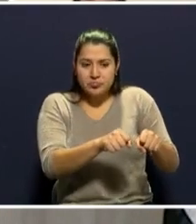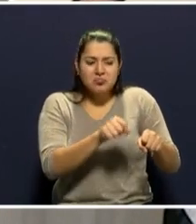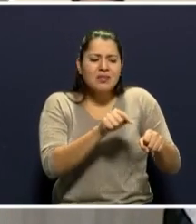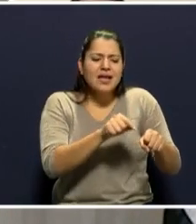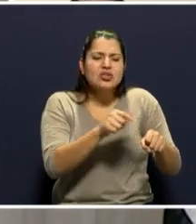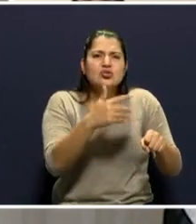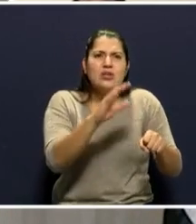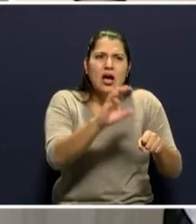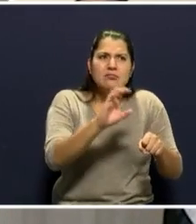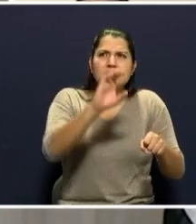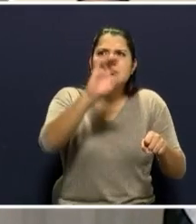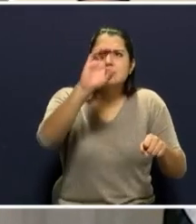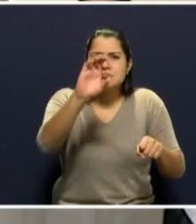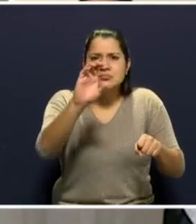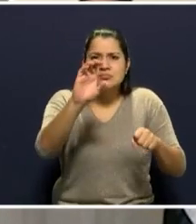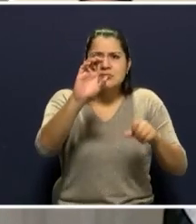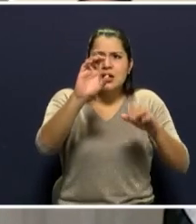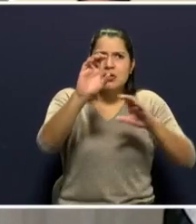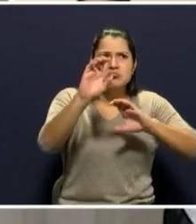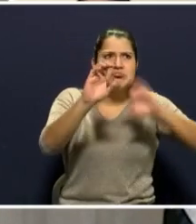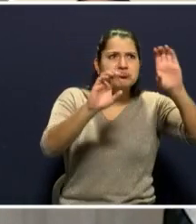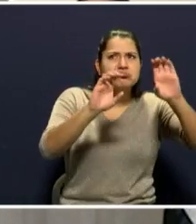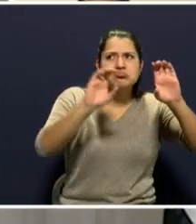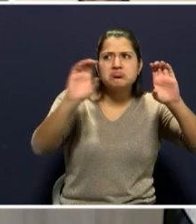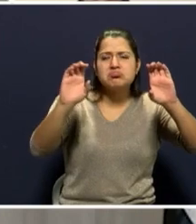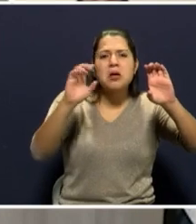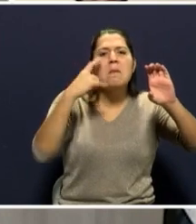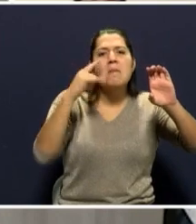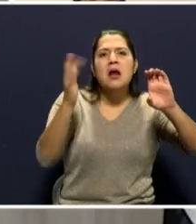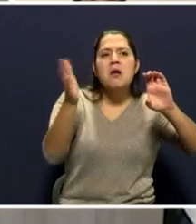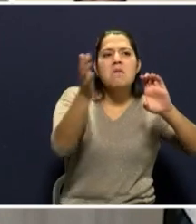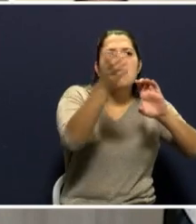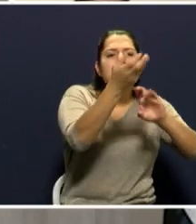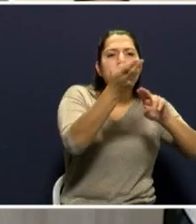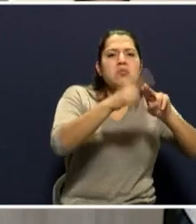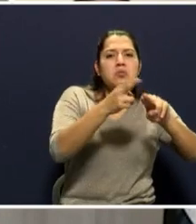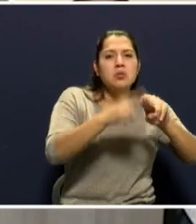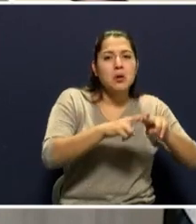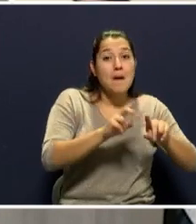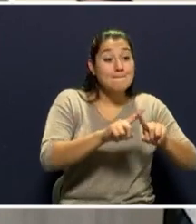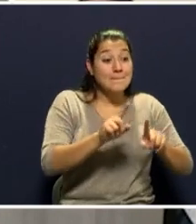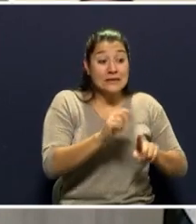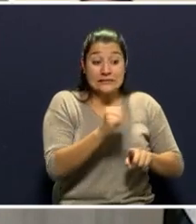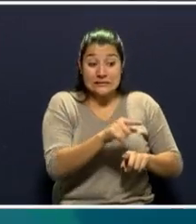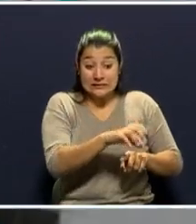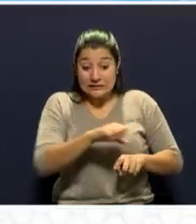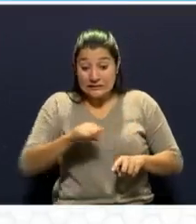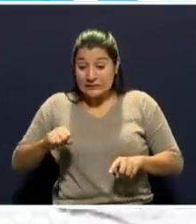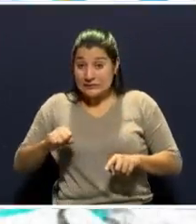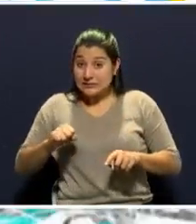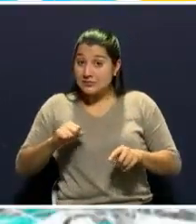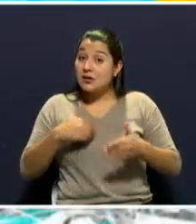pueden liquidar, pero usarlos no es gratis.